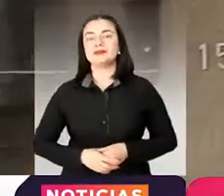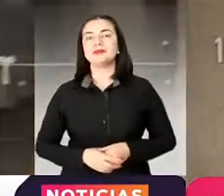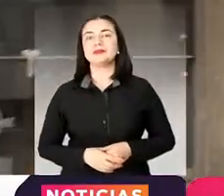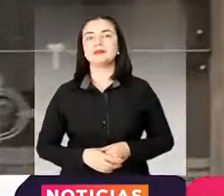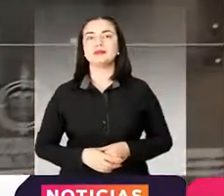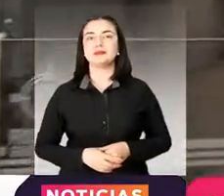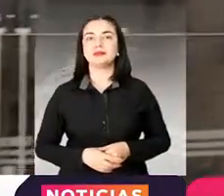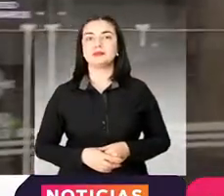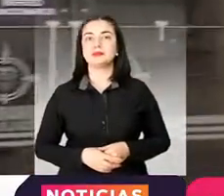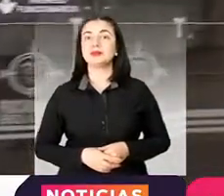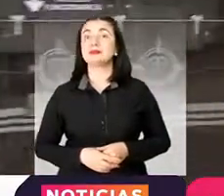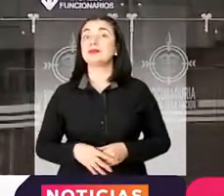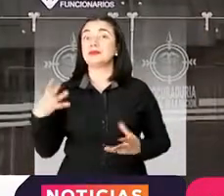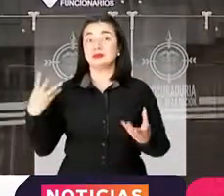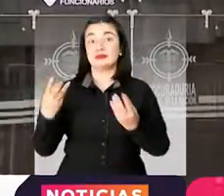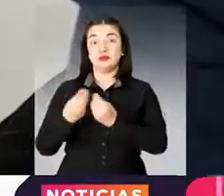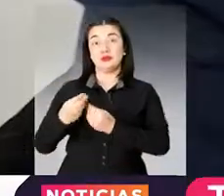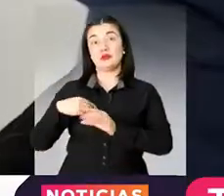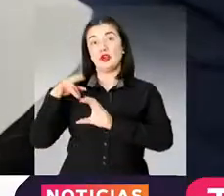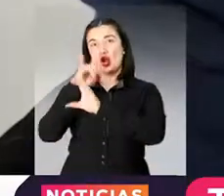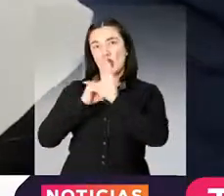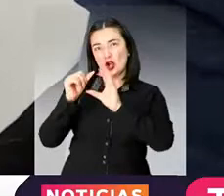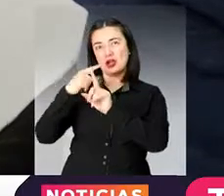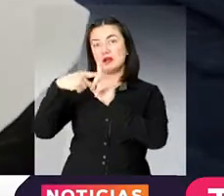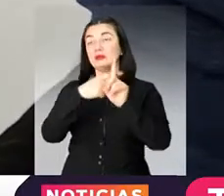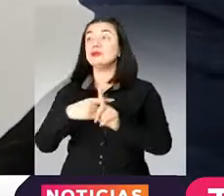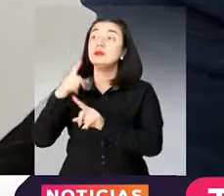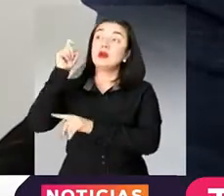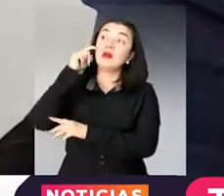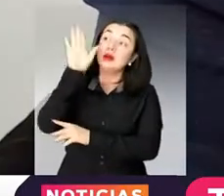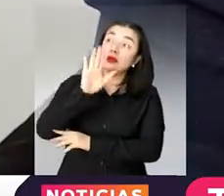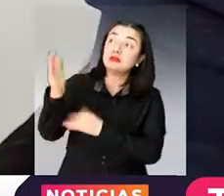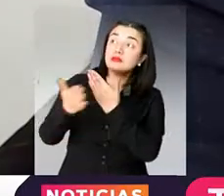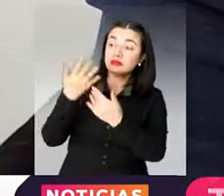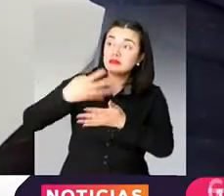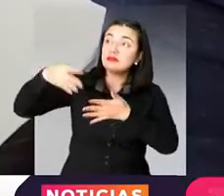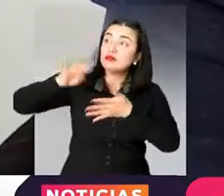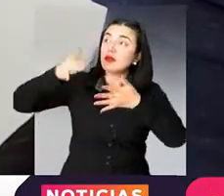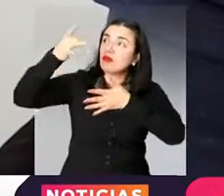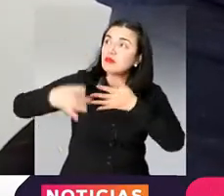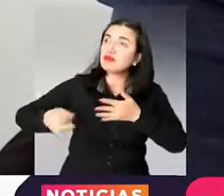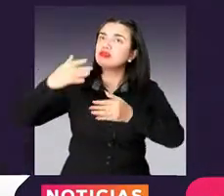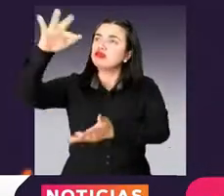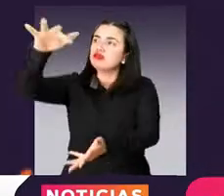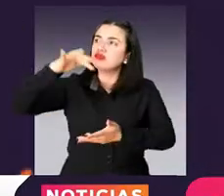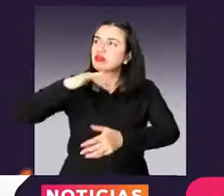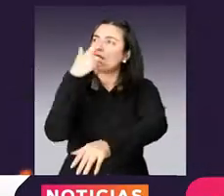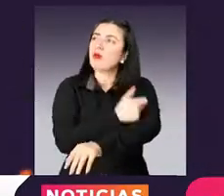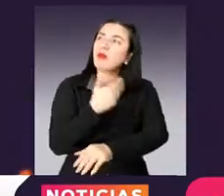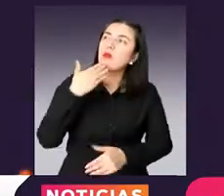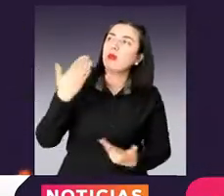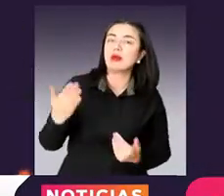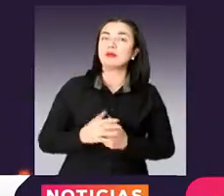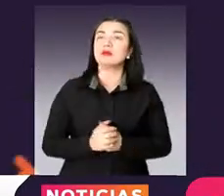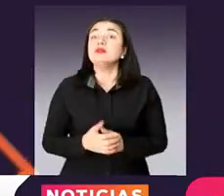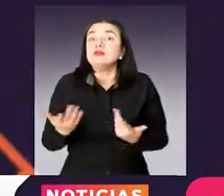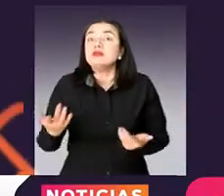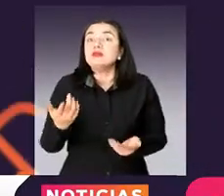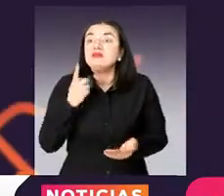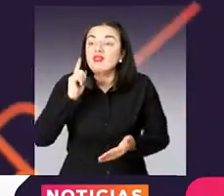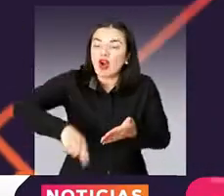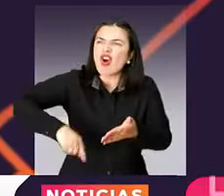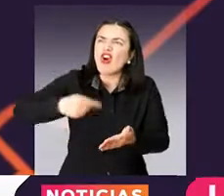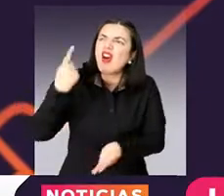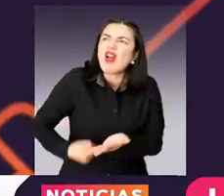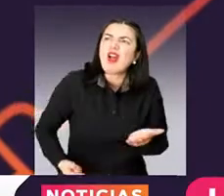Los entes de control le pidieron al Gobierno Nacional detalles de la vacunación contra el COVID-19 en el país. ¿Qué contratos y qué